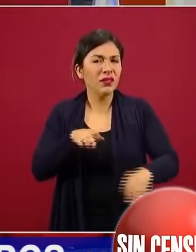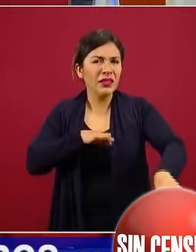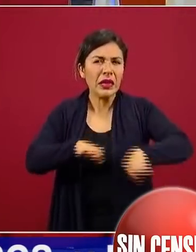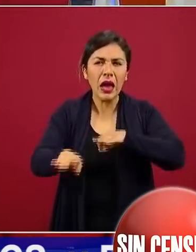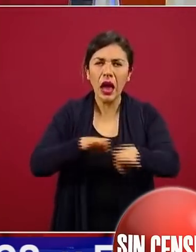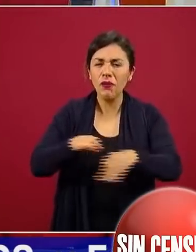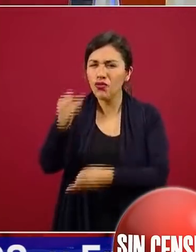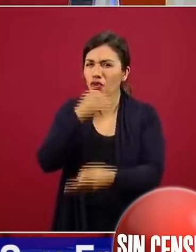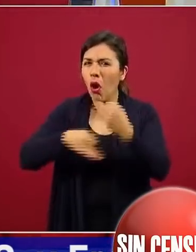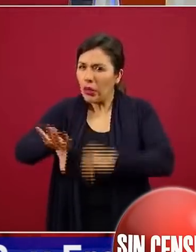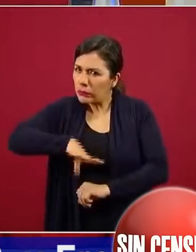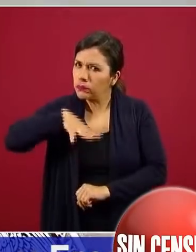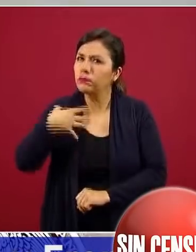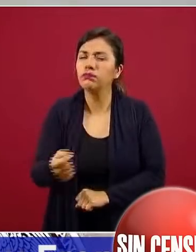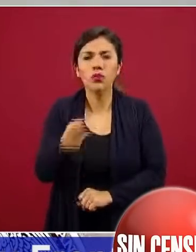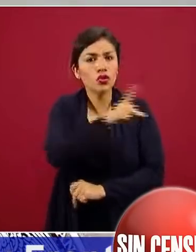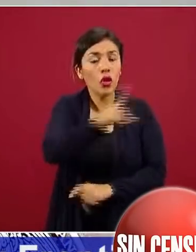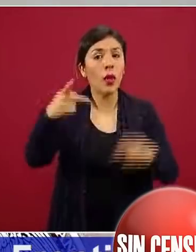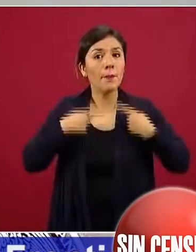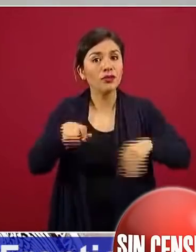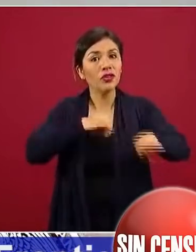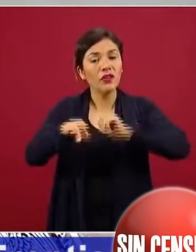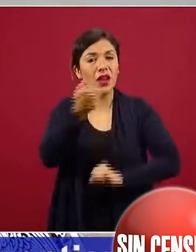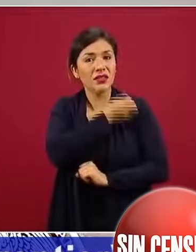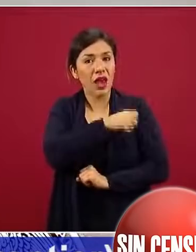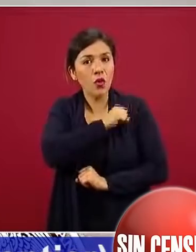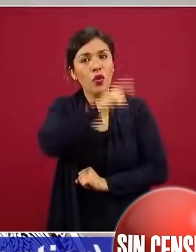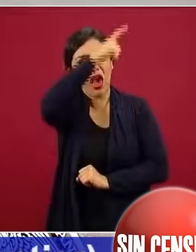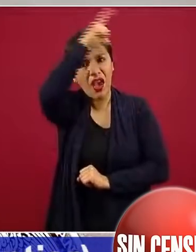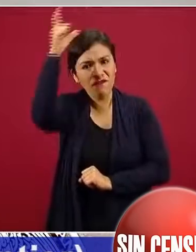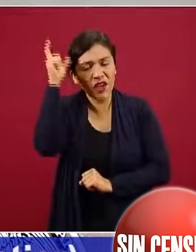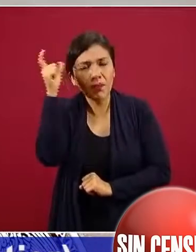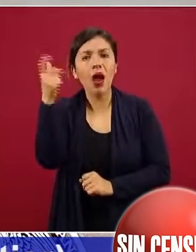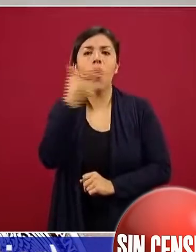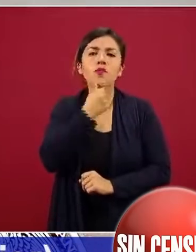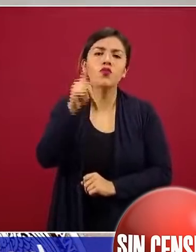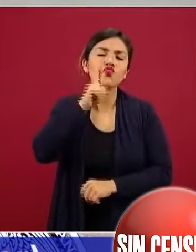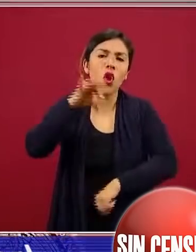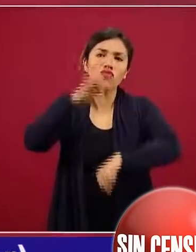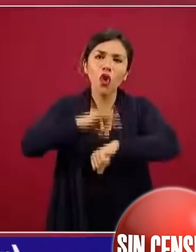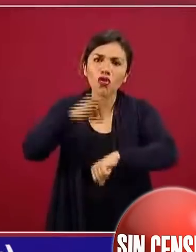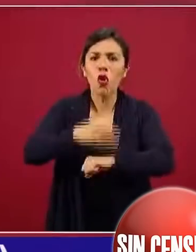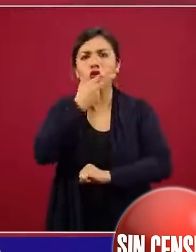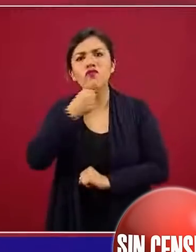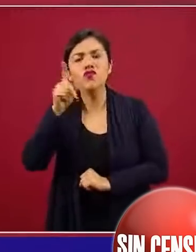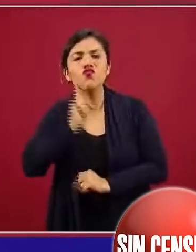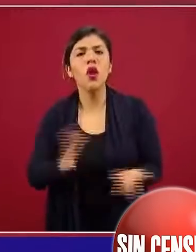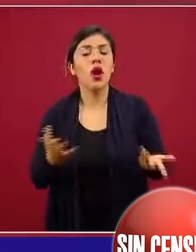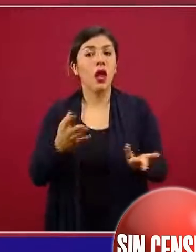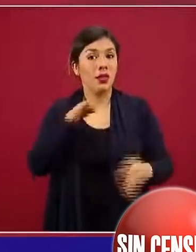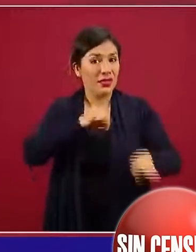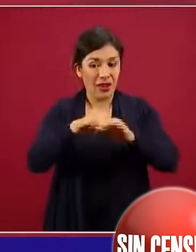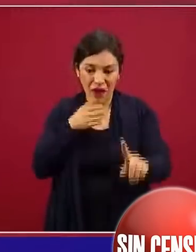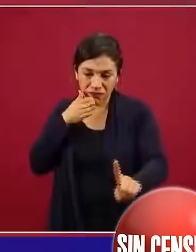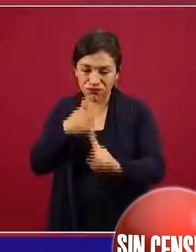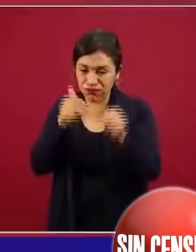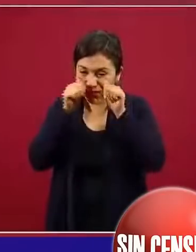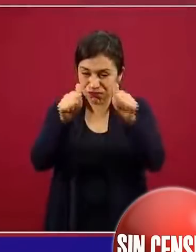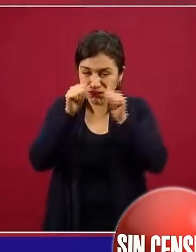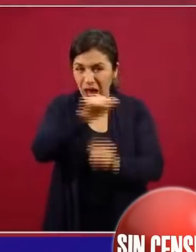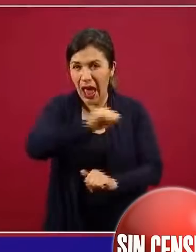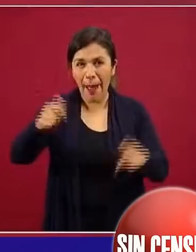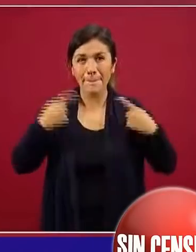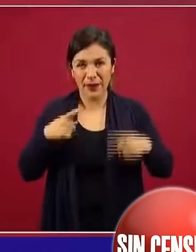los miembros del personal de salud, no solamente enfermeras, enfermeros, médicas, médicos que directamente trabajan en la atención